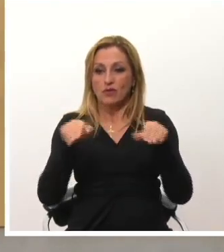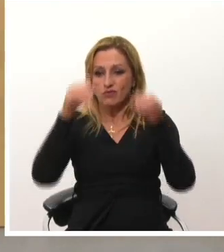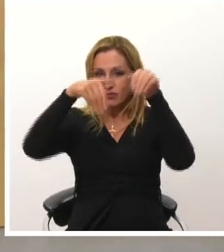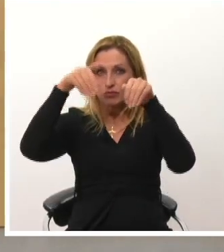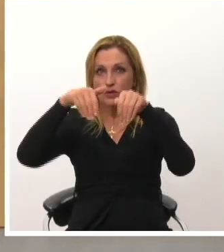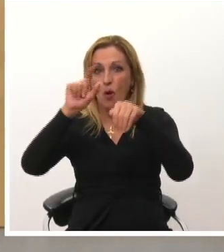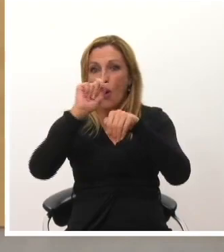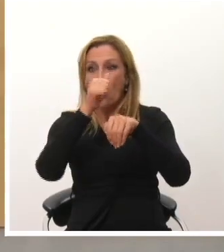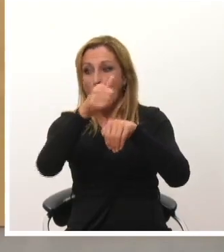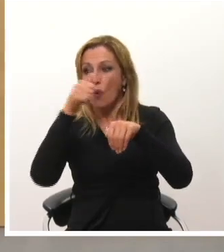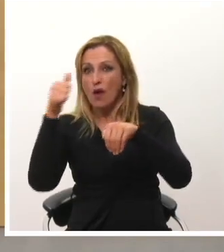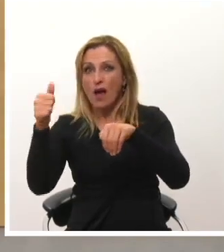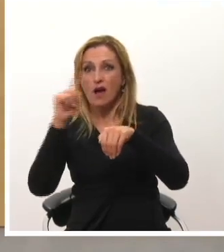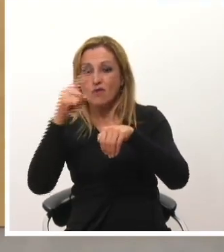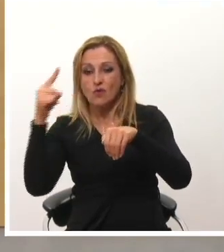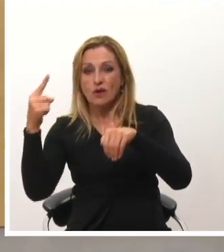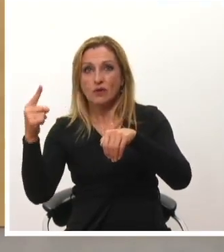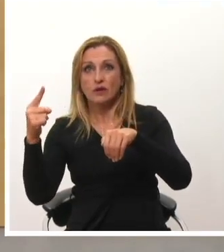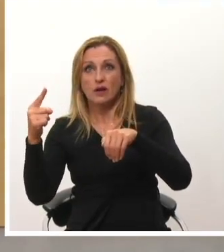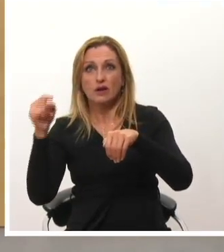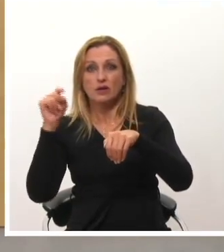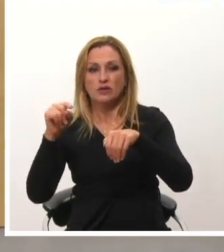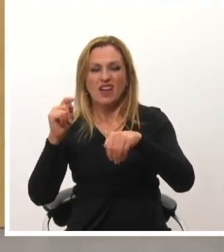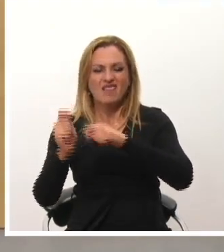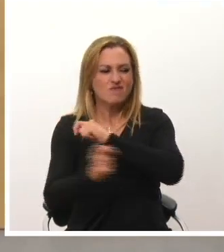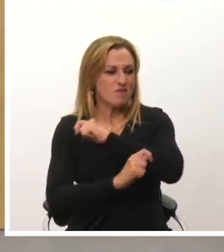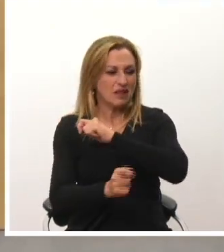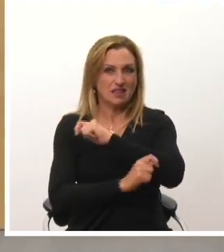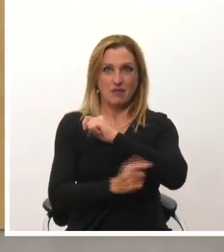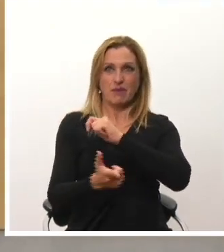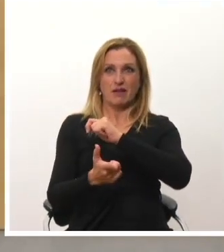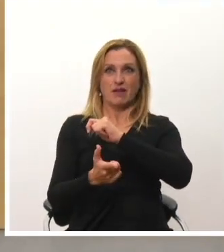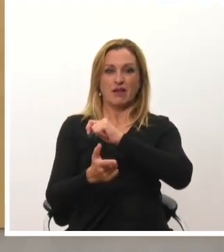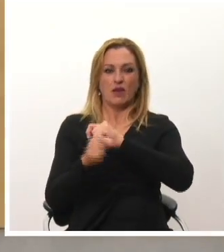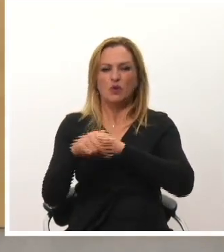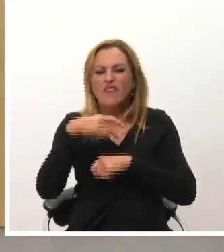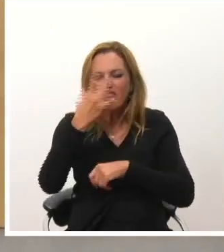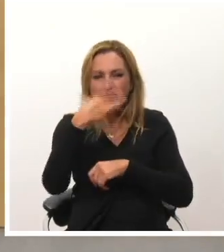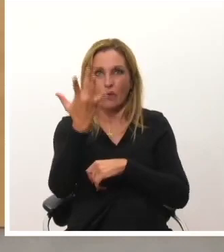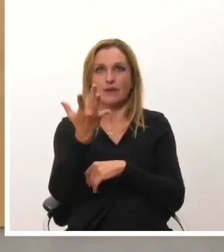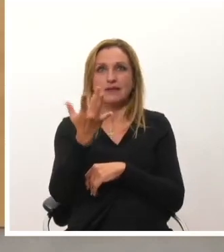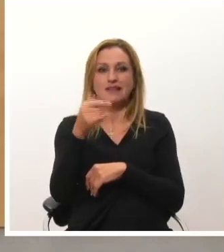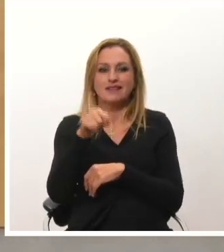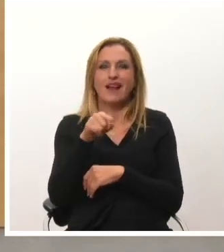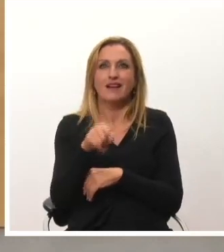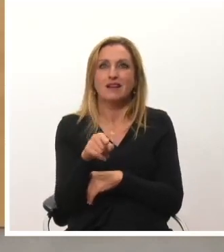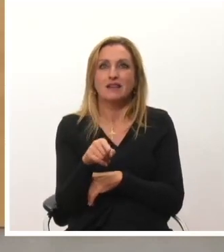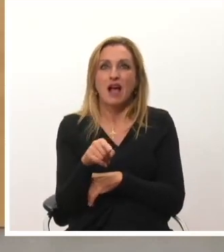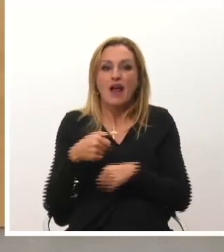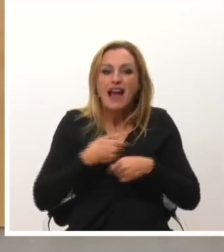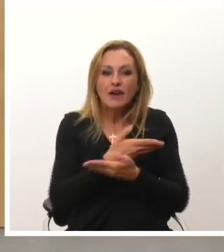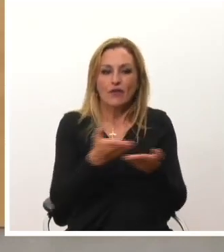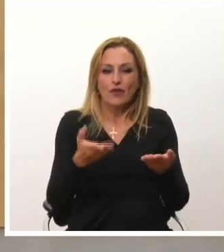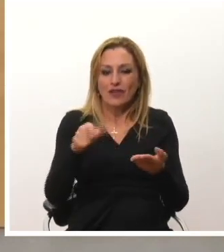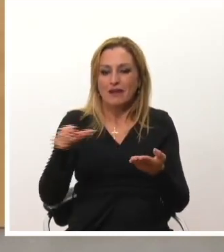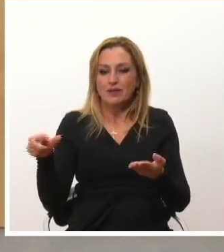donde está ahí dice usted que va a haber un pucherazo pero a usted no le da vergüenza socavar la confianza de los ciudadanos